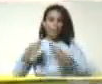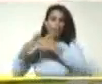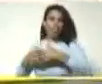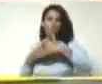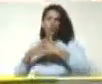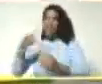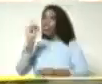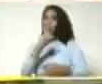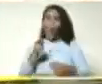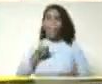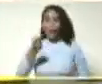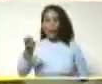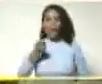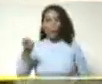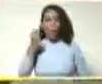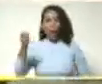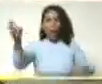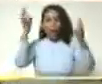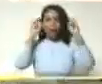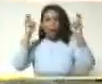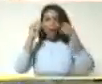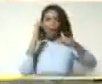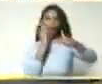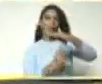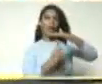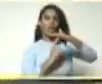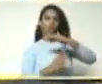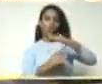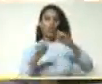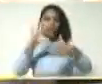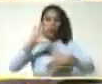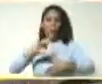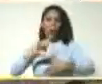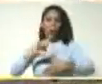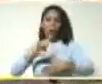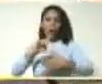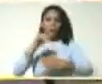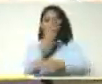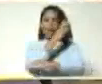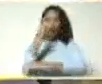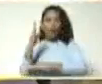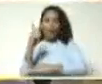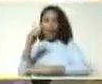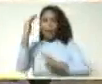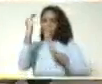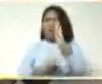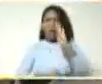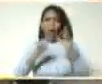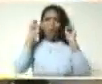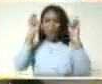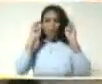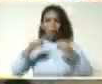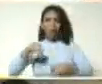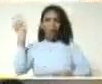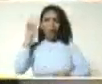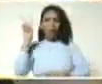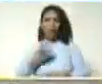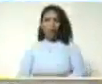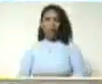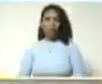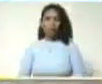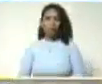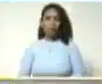que no manipule con el tema de la migración de América Latina y el Caribe y menos con el tema de Venezuela